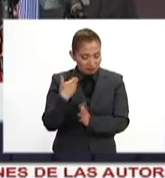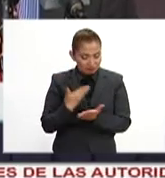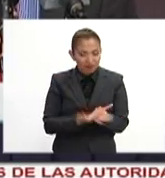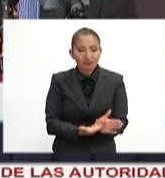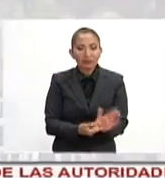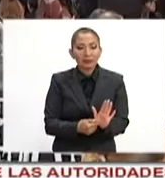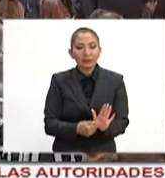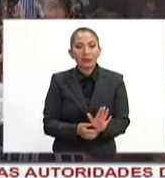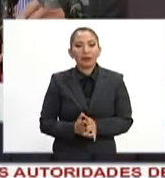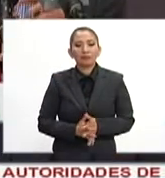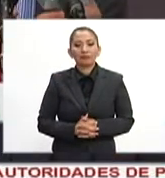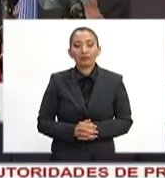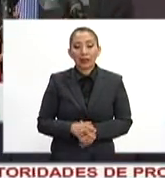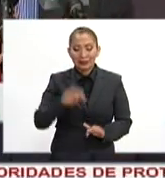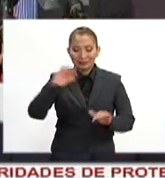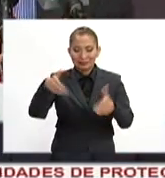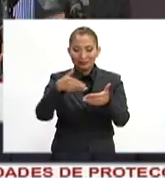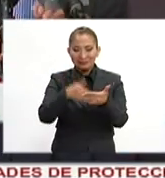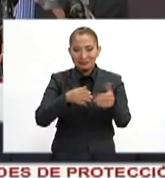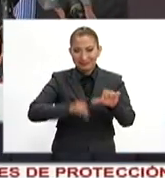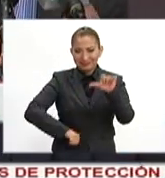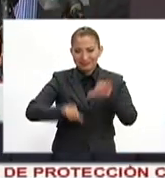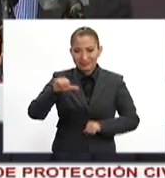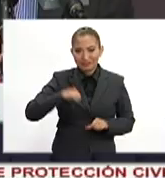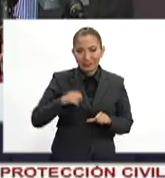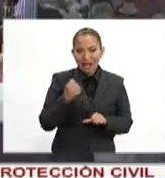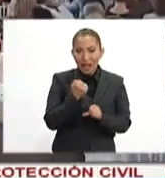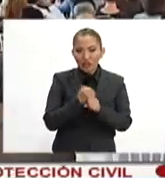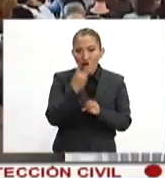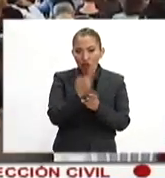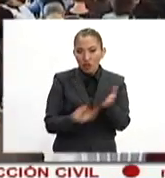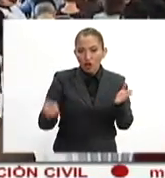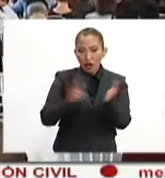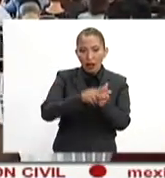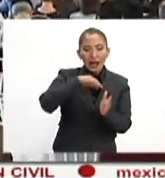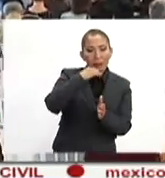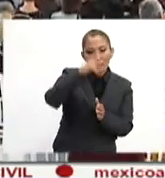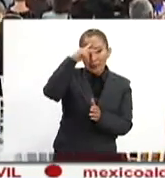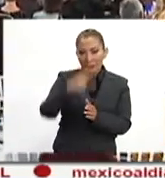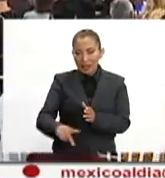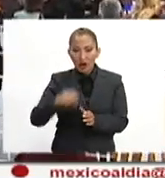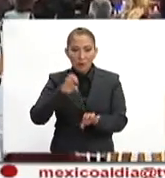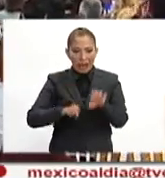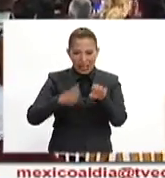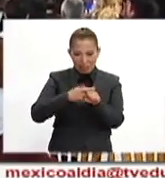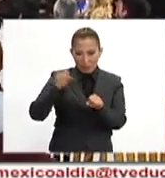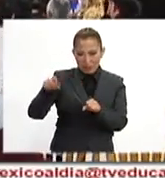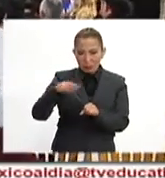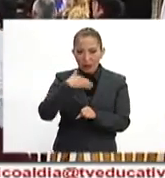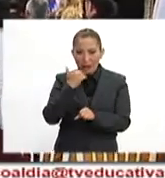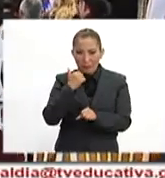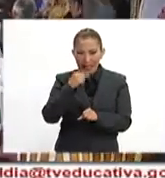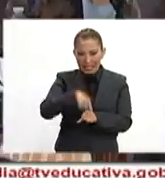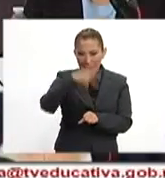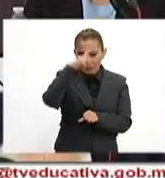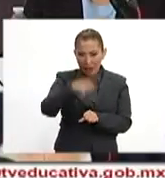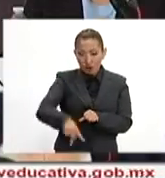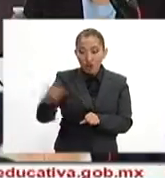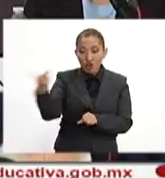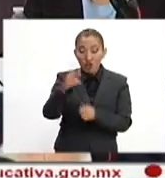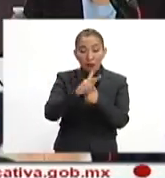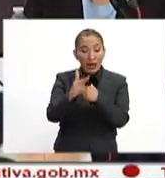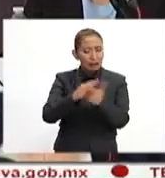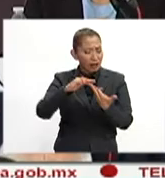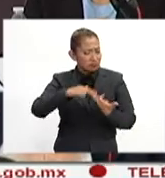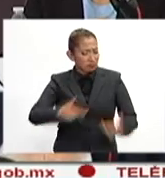dando. Al clausurar las actividades del año dual Alemania-México, el embajador alemán aseguró que ambas naciones comparten